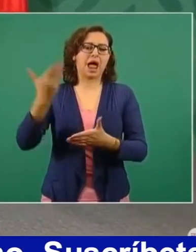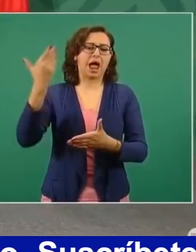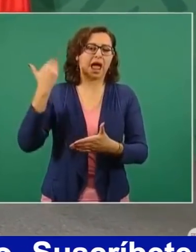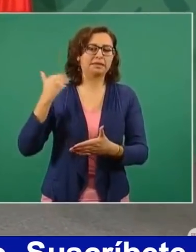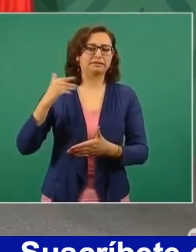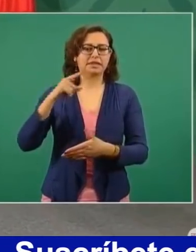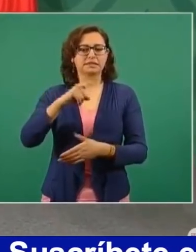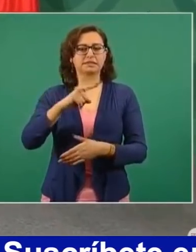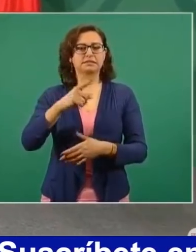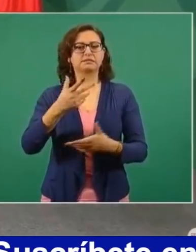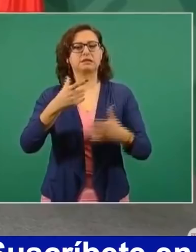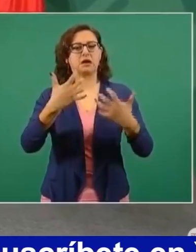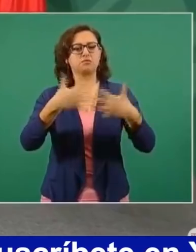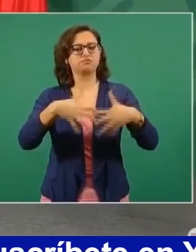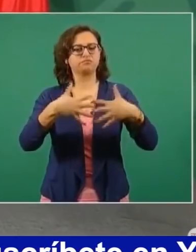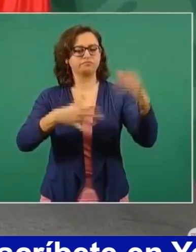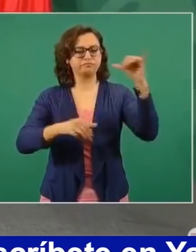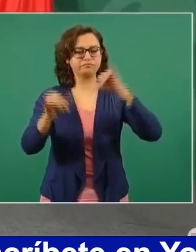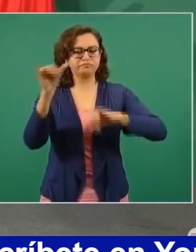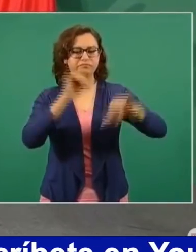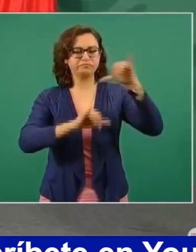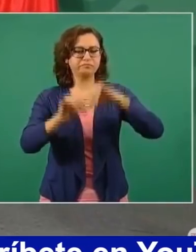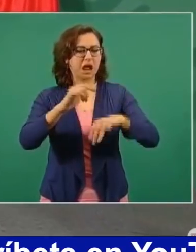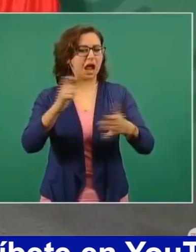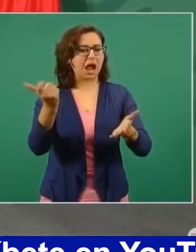de fertilizantes.